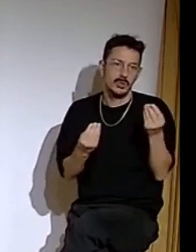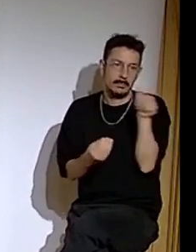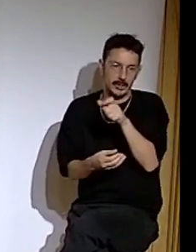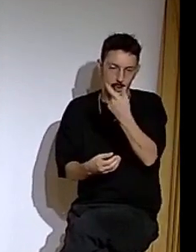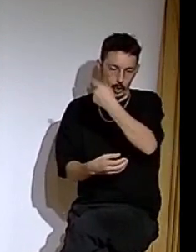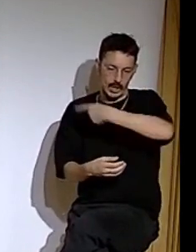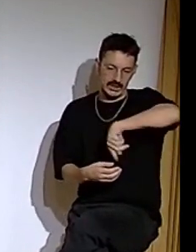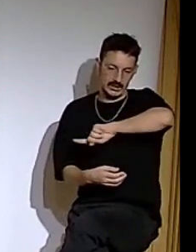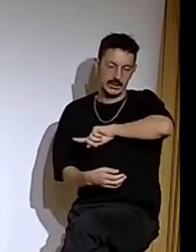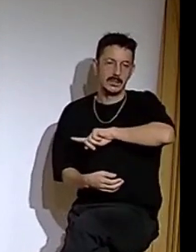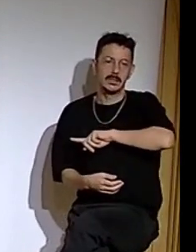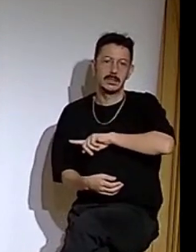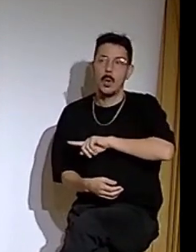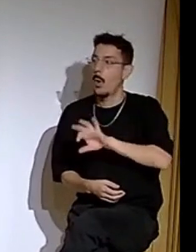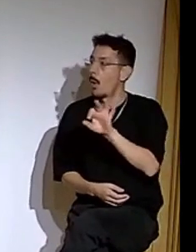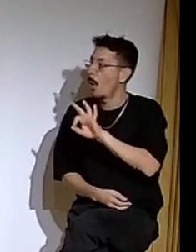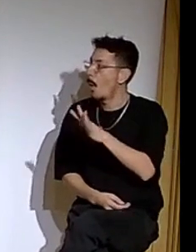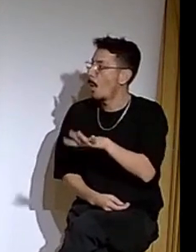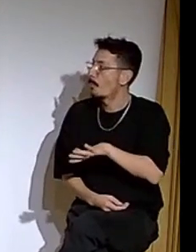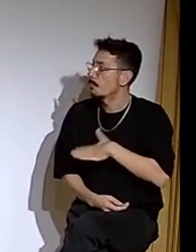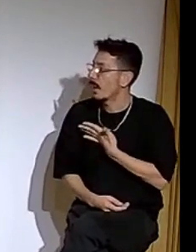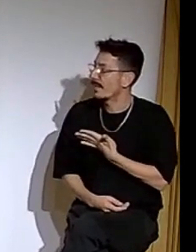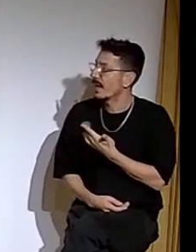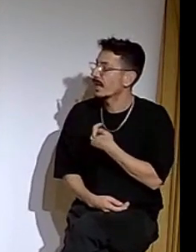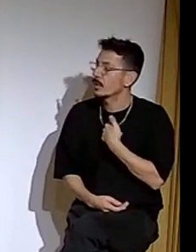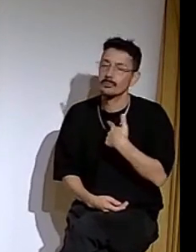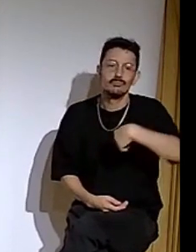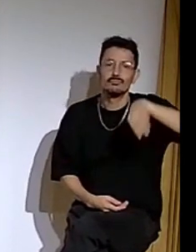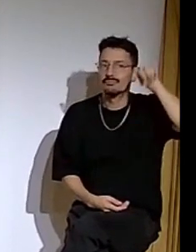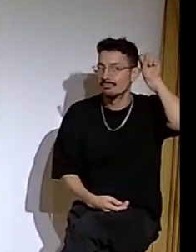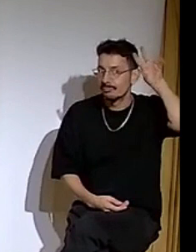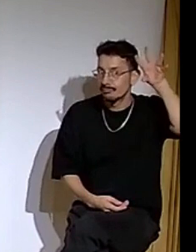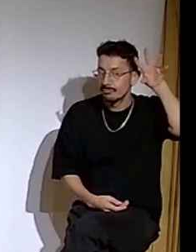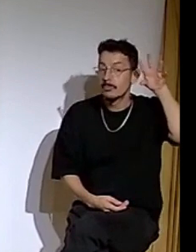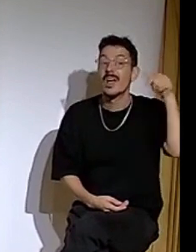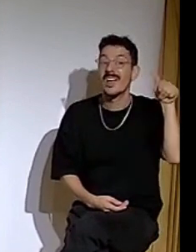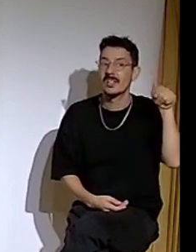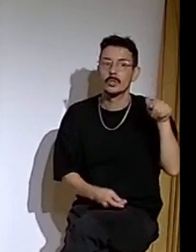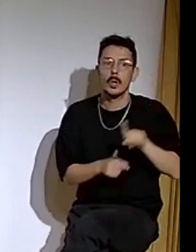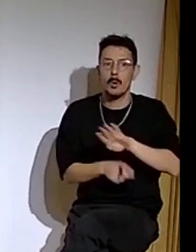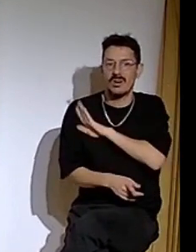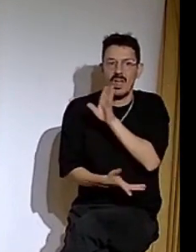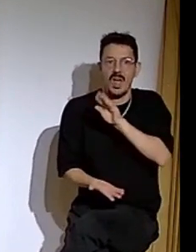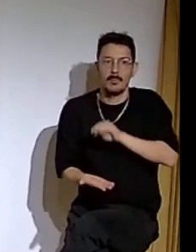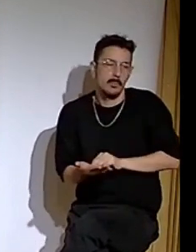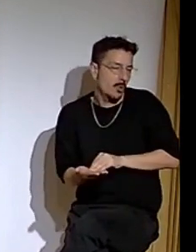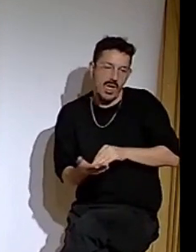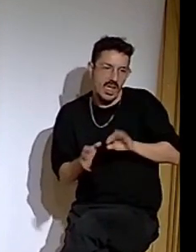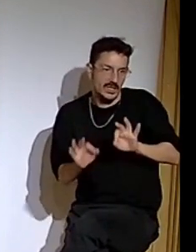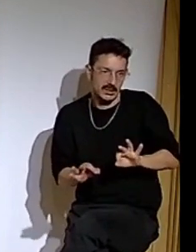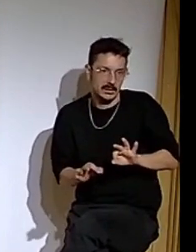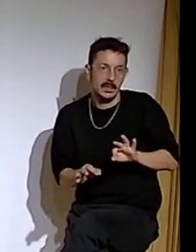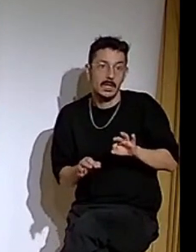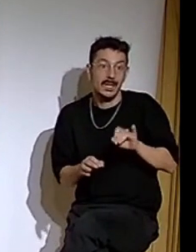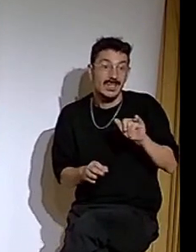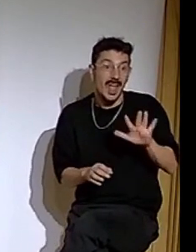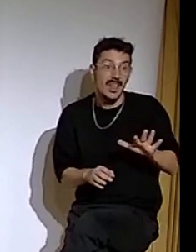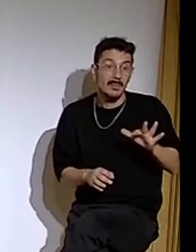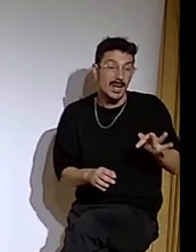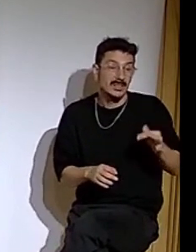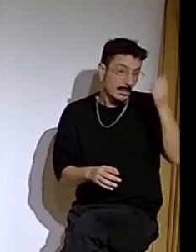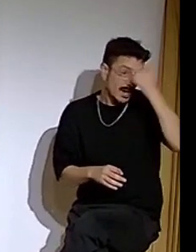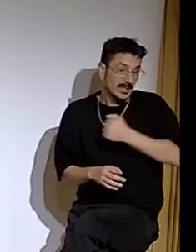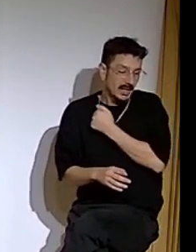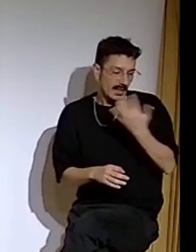vale o como puede ser esto que yo tengo aquí que me apropio y me reapropio pero es que la semana santa también se nos ha sido quitar